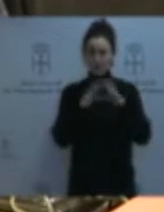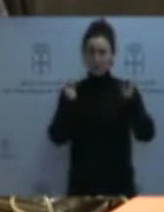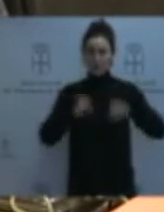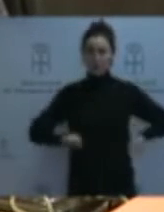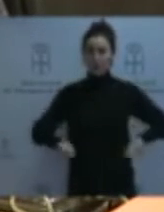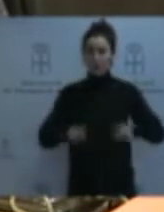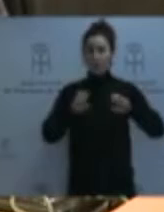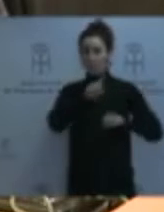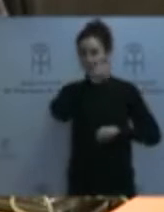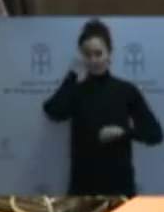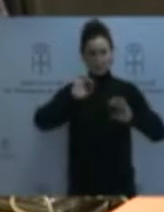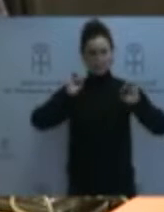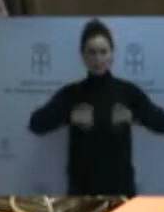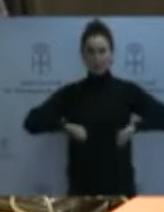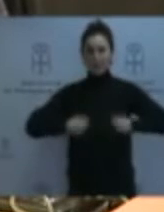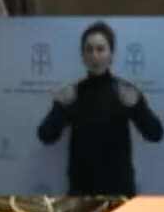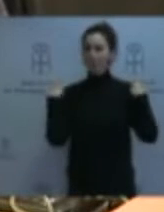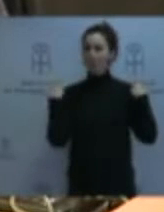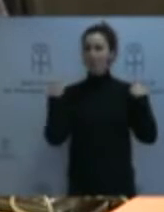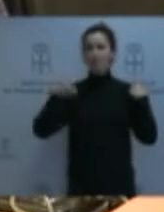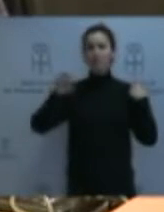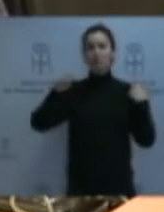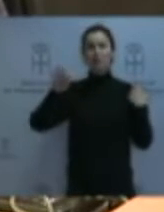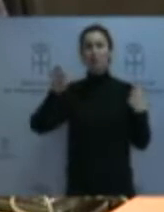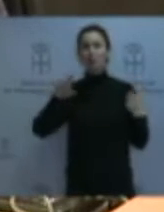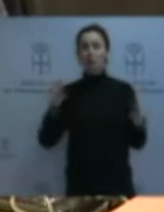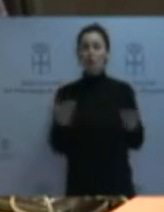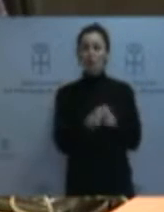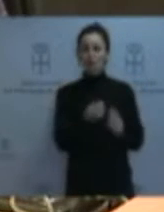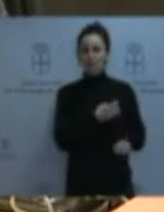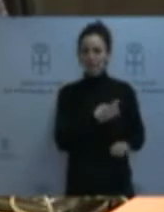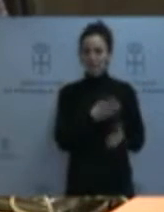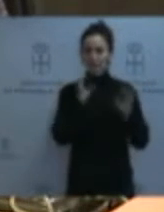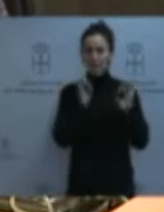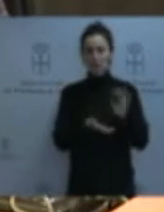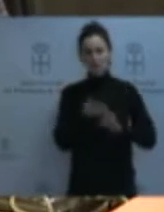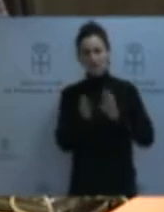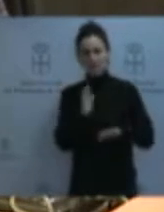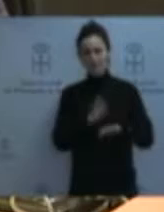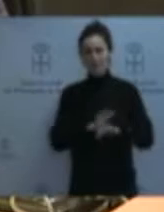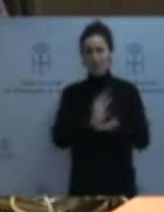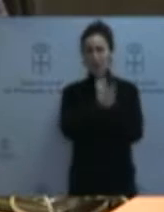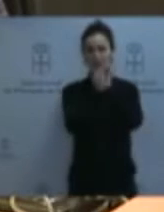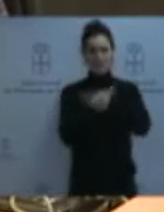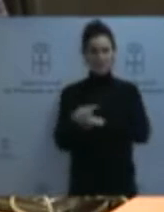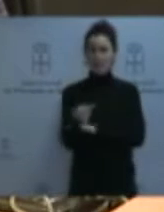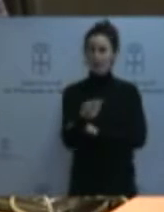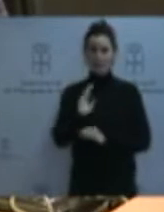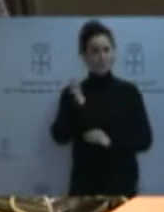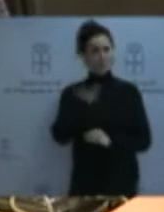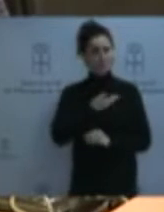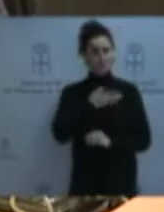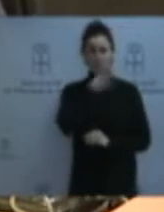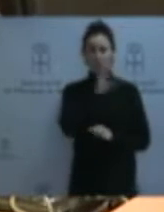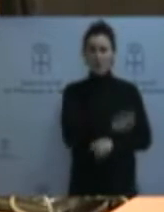firmó en Madrid entre el Ministerio de Hacienda con el ministro Montoro al frente y los sindicatos, que invierte una tendencia absolutamente negativa y que obligaría